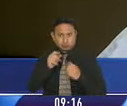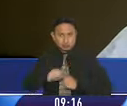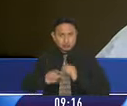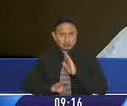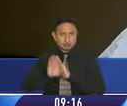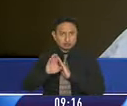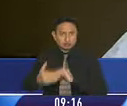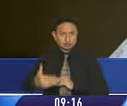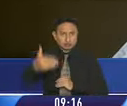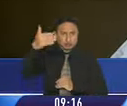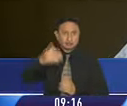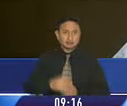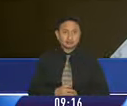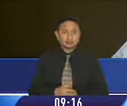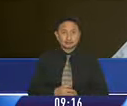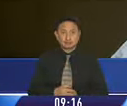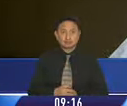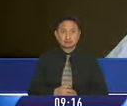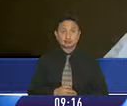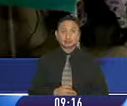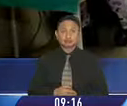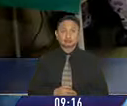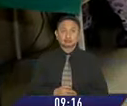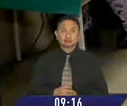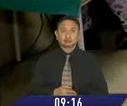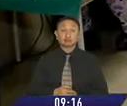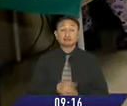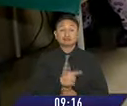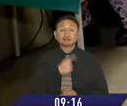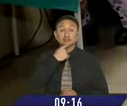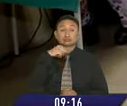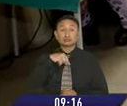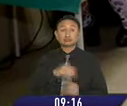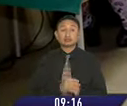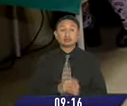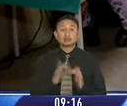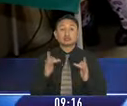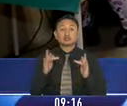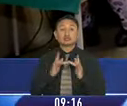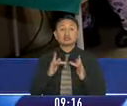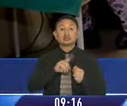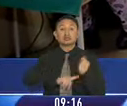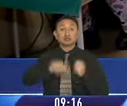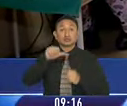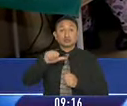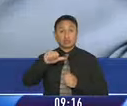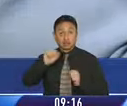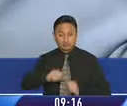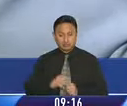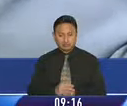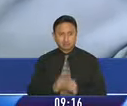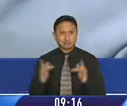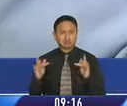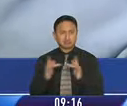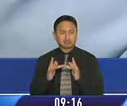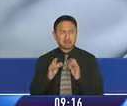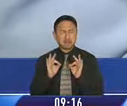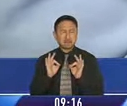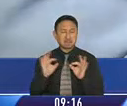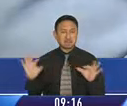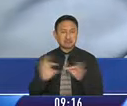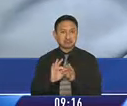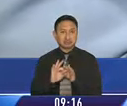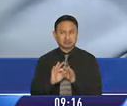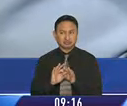seguir creciendo y evolucionando de mejor manera. Dice que la conexión que ha tenido con su hija desde que nació ha sido maravillosa y